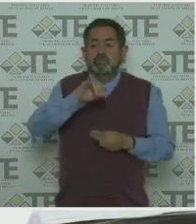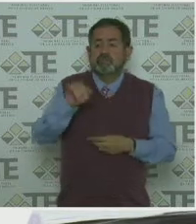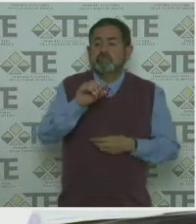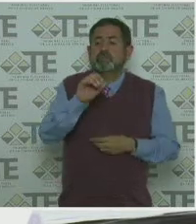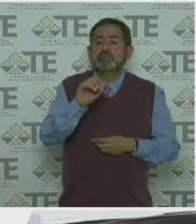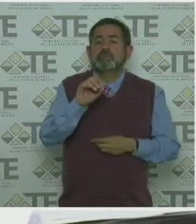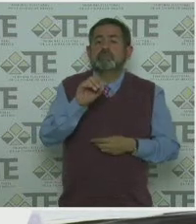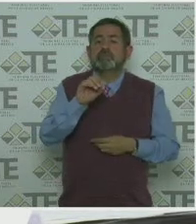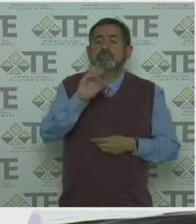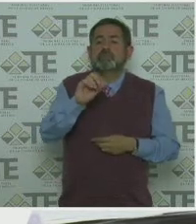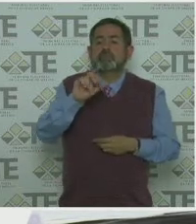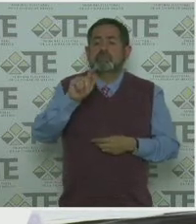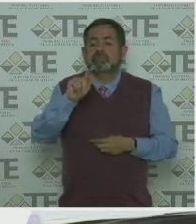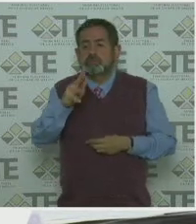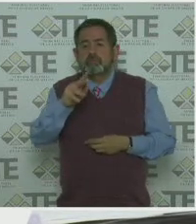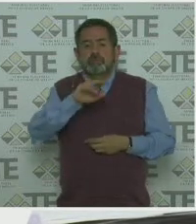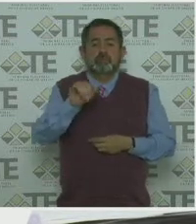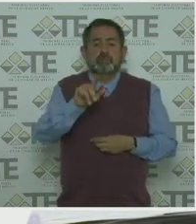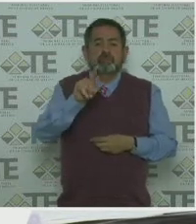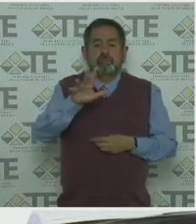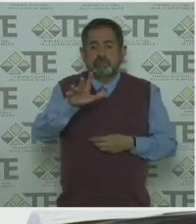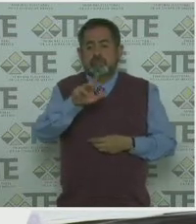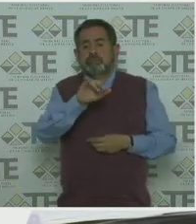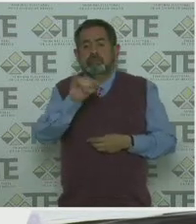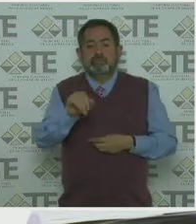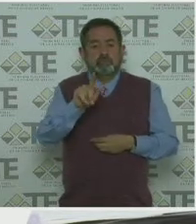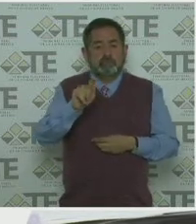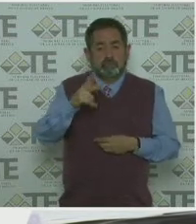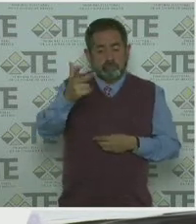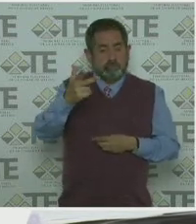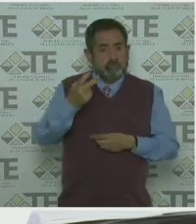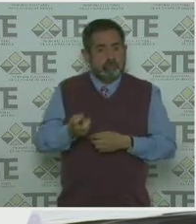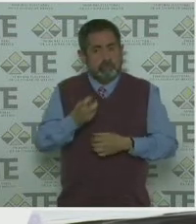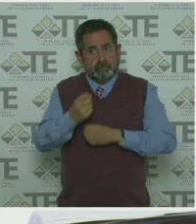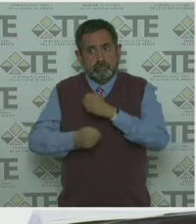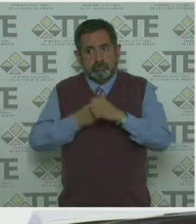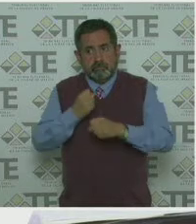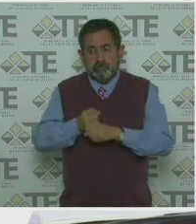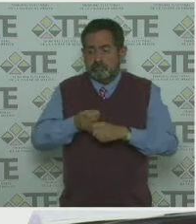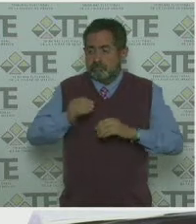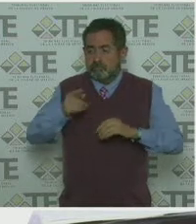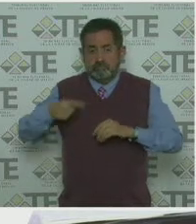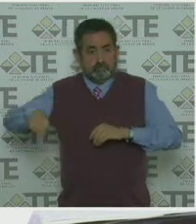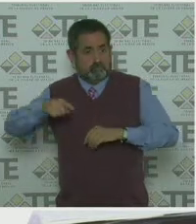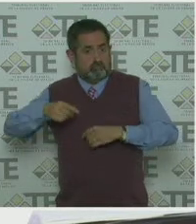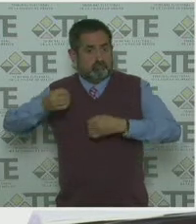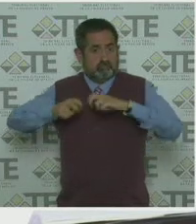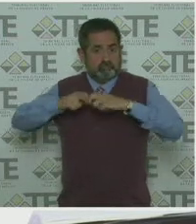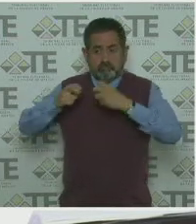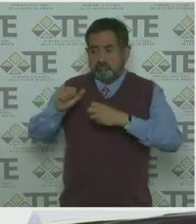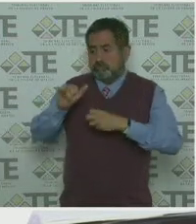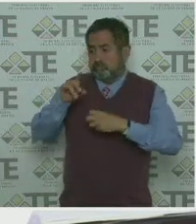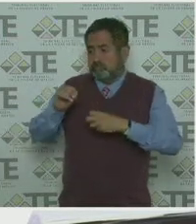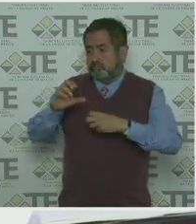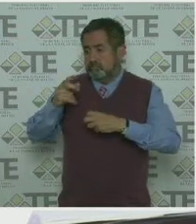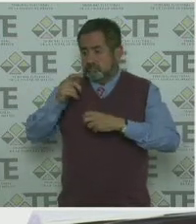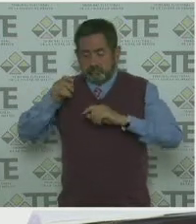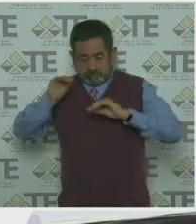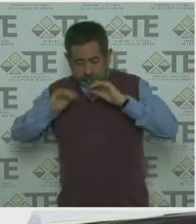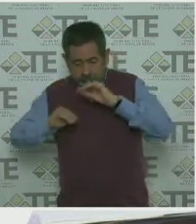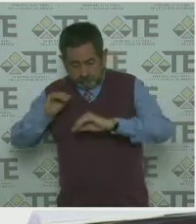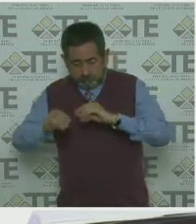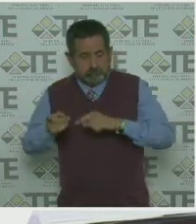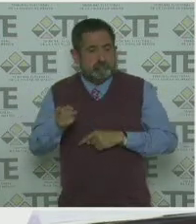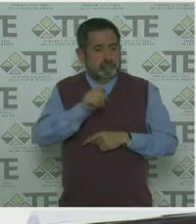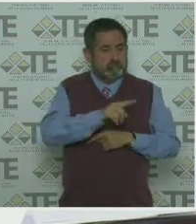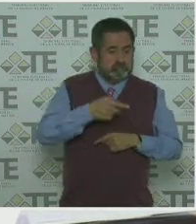electorales 074, 075 y 078, todos de este año, que elaboraron las ponencias de la magistrada Alejandra Chávez Camarena y